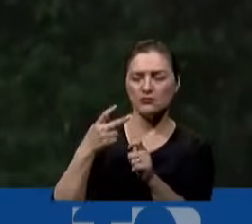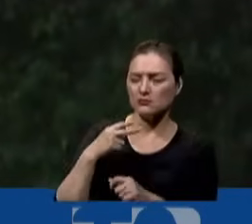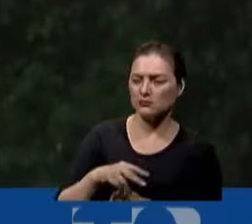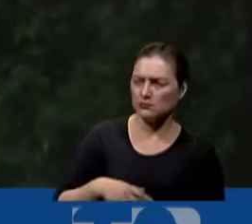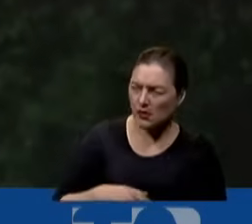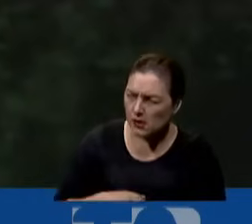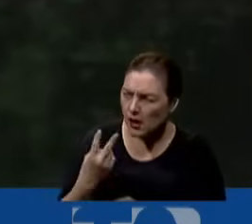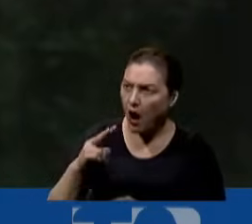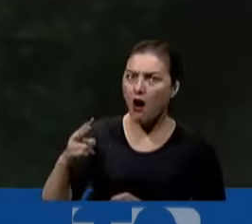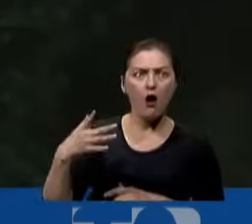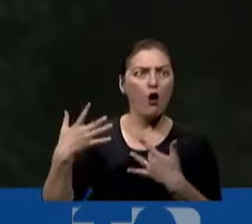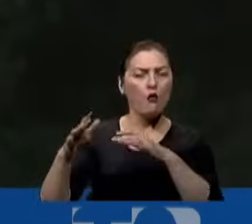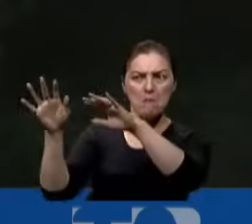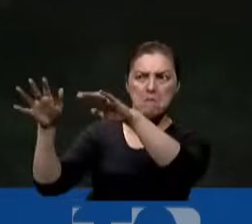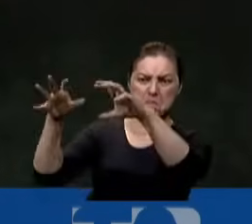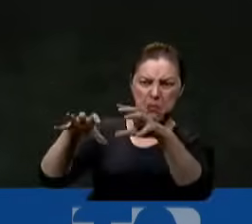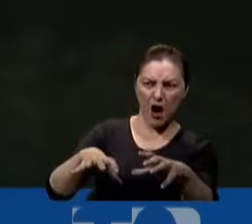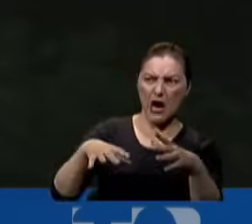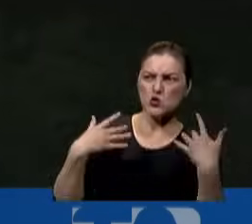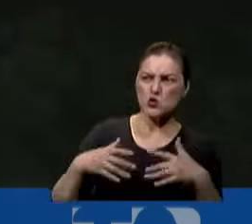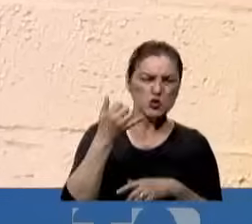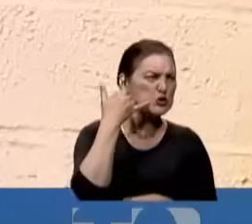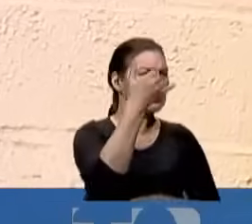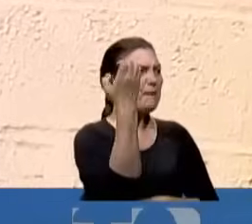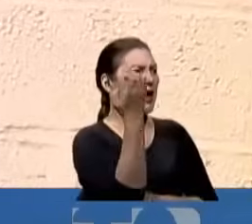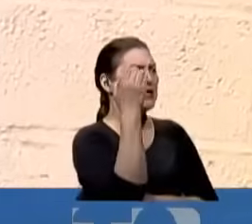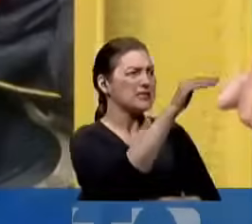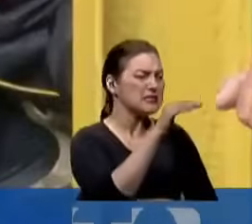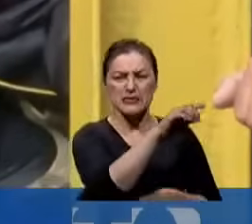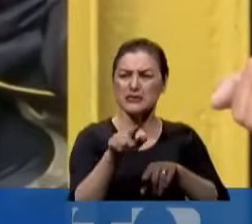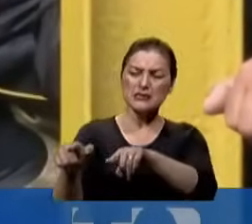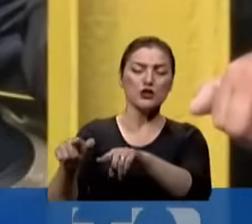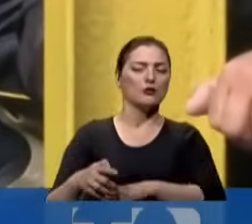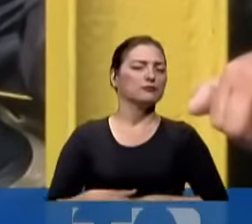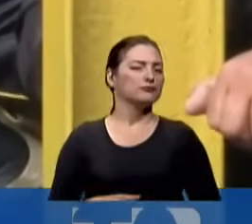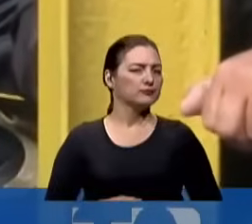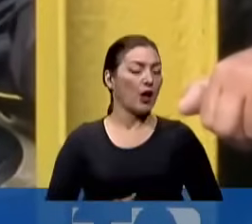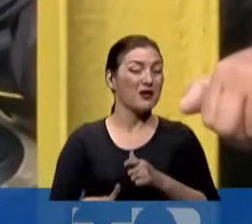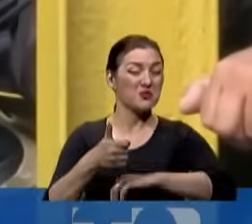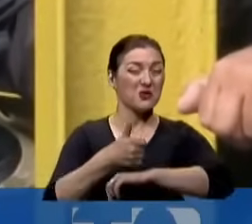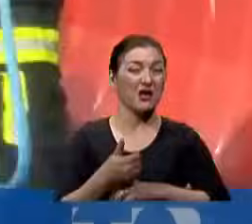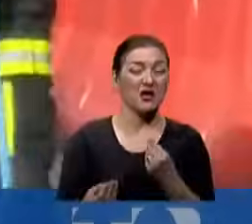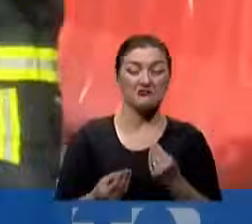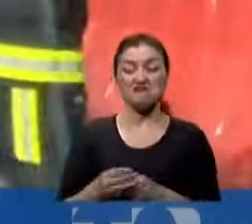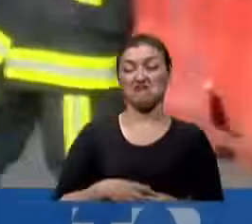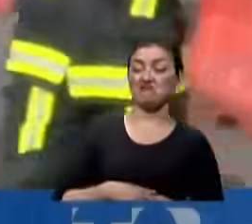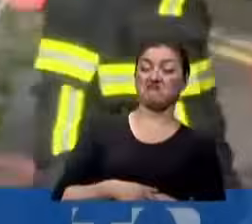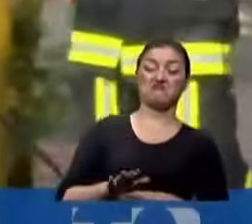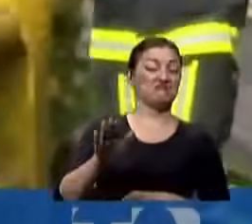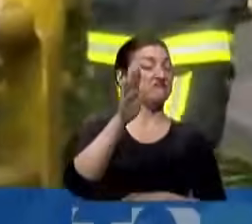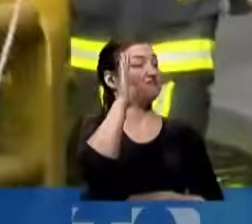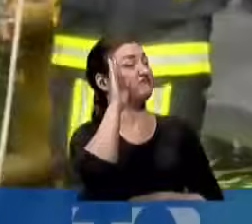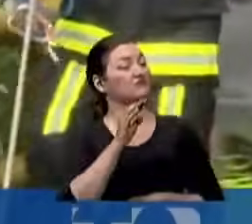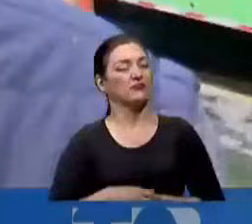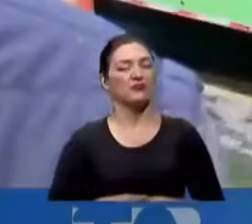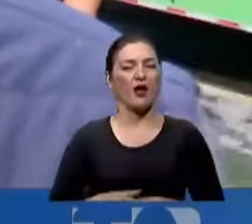el desprendimiento de un talud en el sector de Guápulo, en el centro de Quito. A decir de los vecinos, las autoridades poco o nada hicieron para prevenir lo que